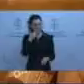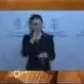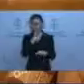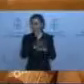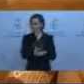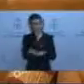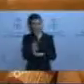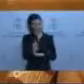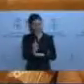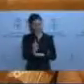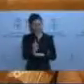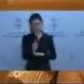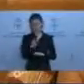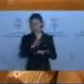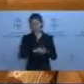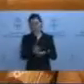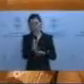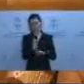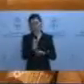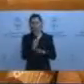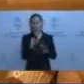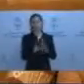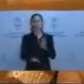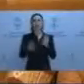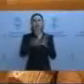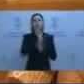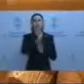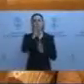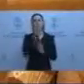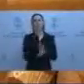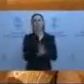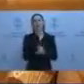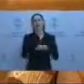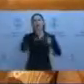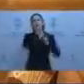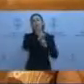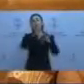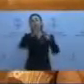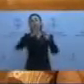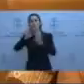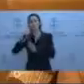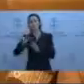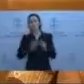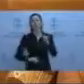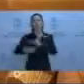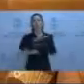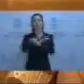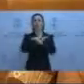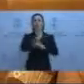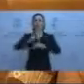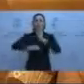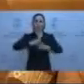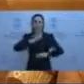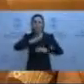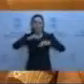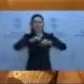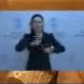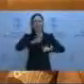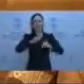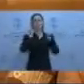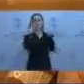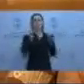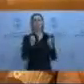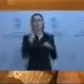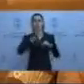usted, claramente. La Ley 4/1995 de 6 de abril de incompatibilidades, actividades y bienes de los altos cargos del Principado de